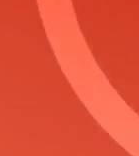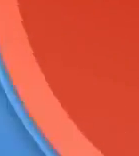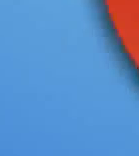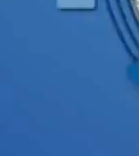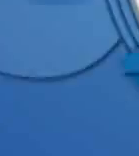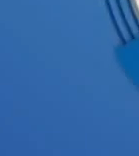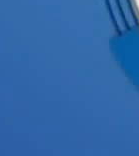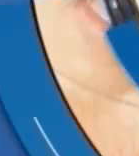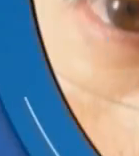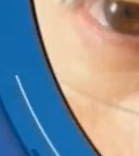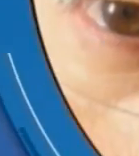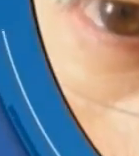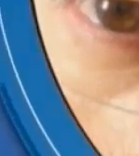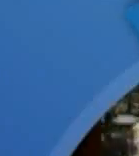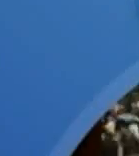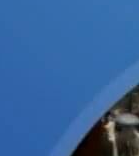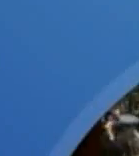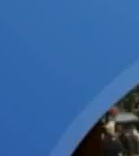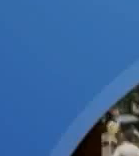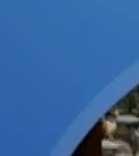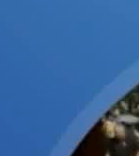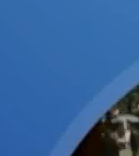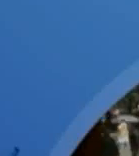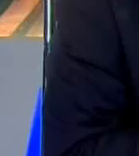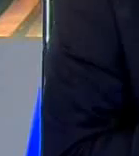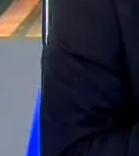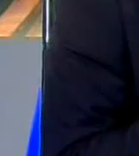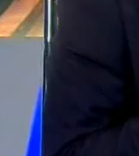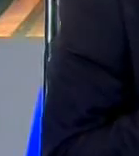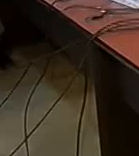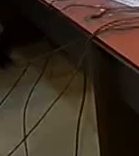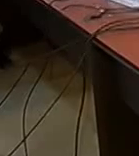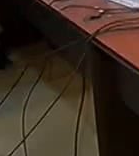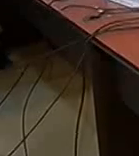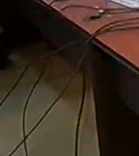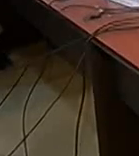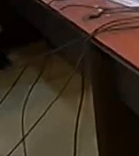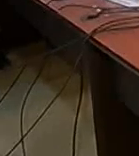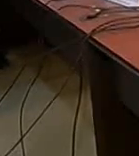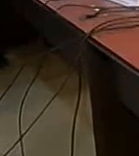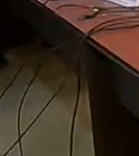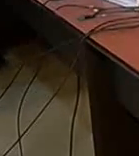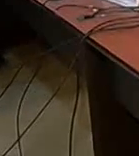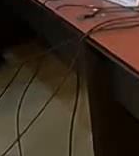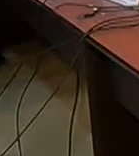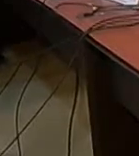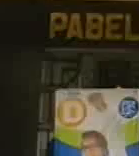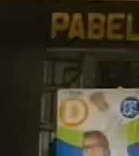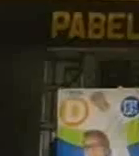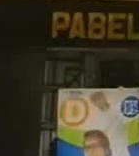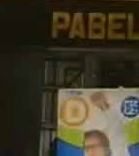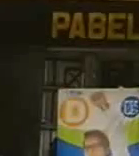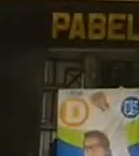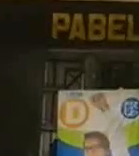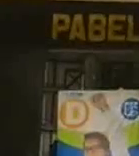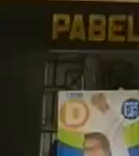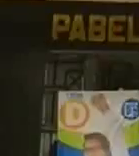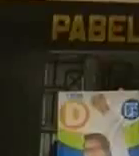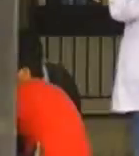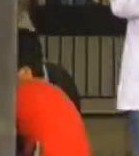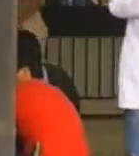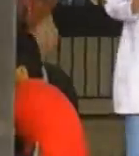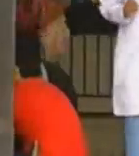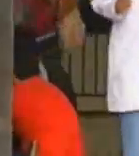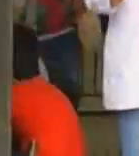Martes 4 de octubre, en Pensamiento Crítico, junto a Carlos Rabascal, dialogaremos con el candidato a rector de la Universidad de Guayaquil, Javier